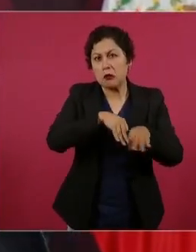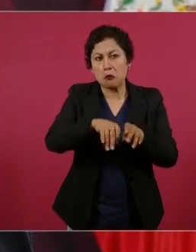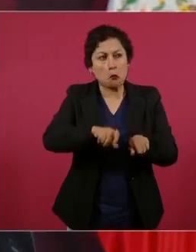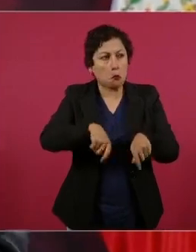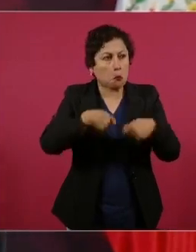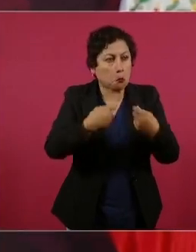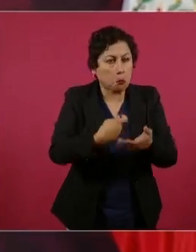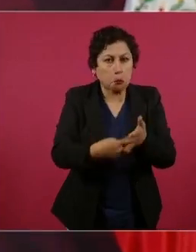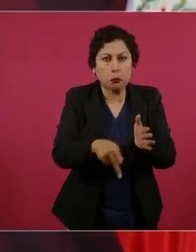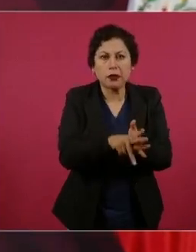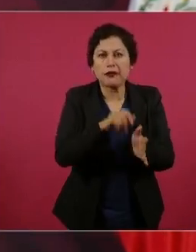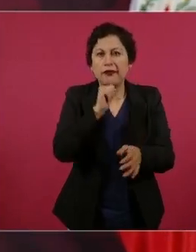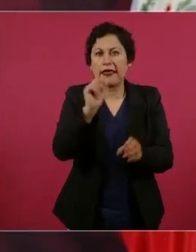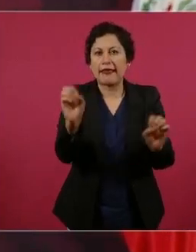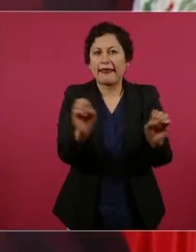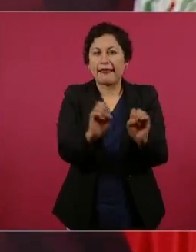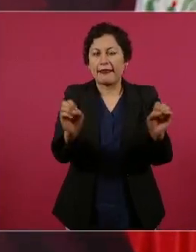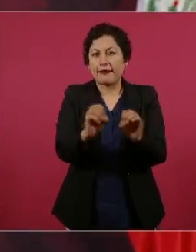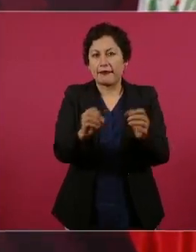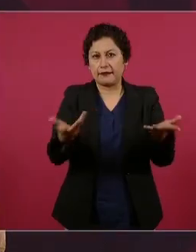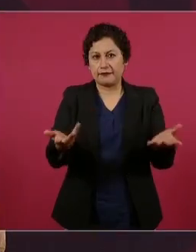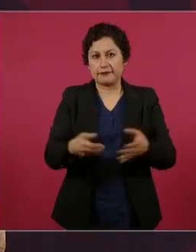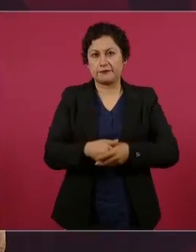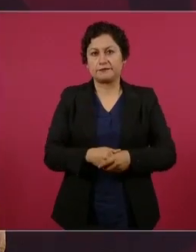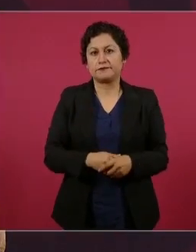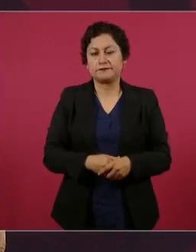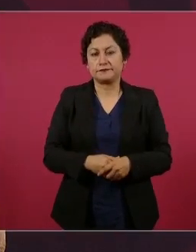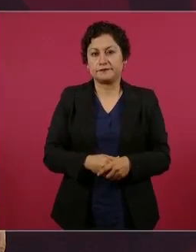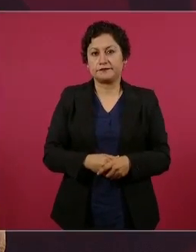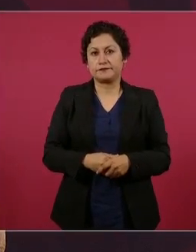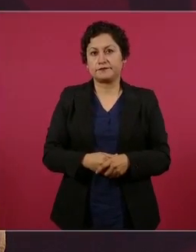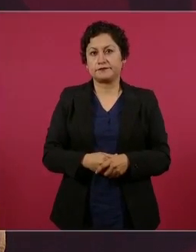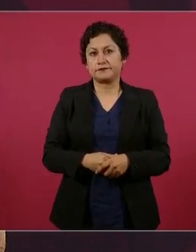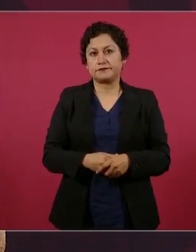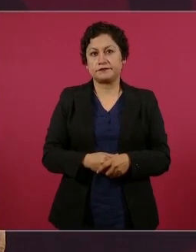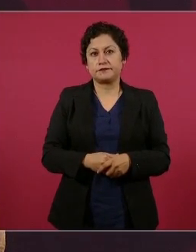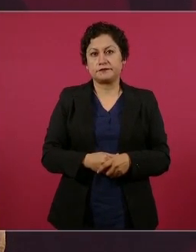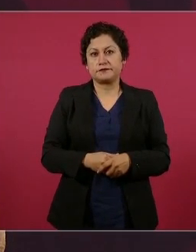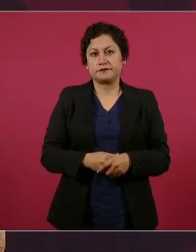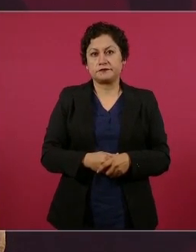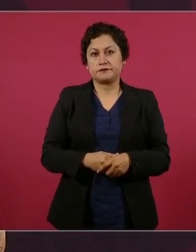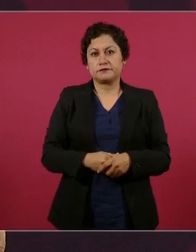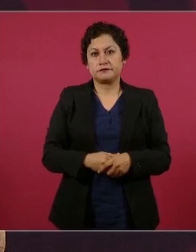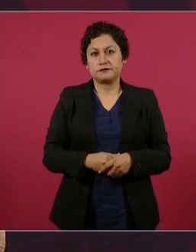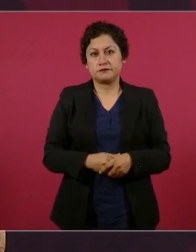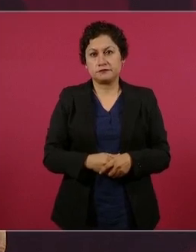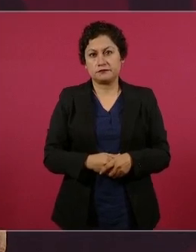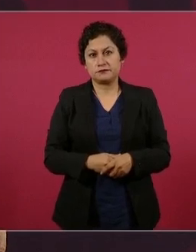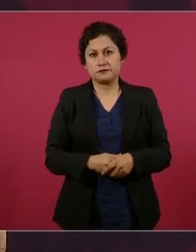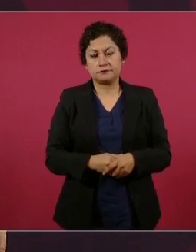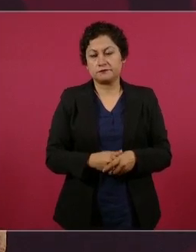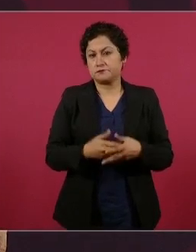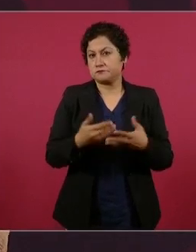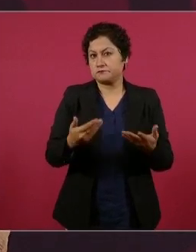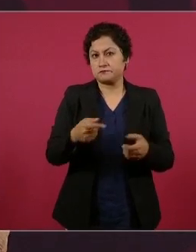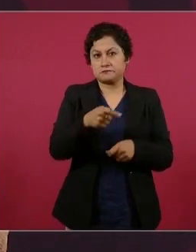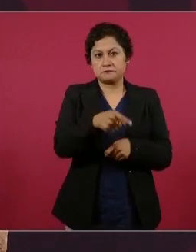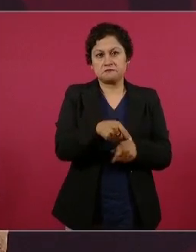les reconocían su antigüedad y seguían siendo